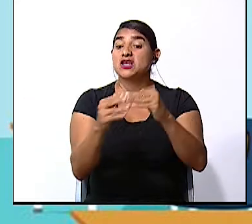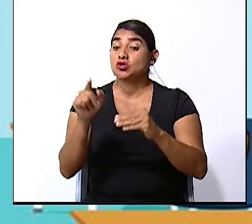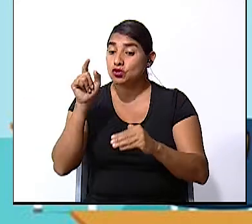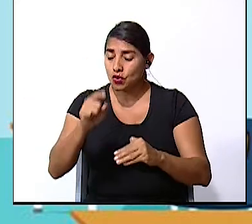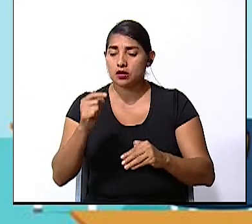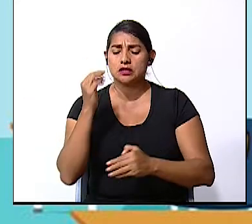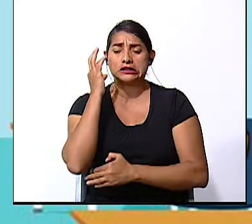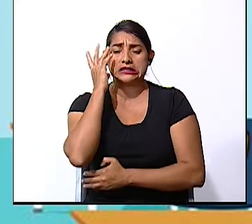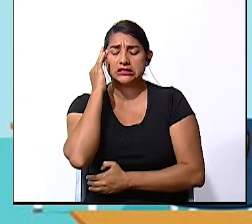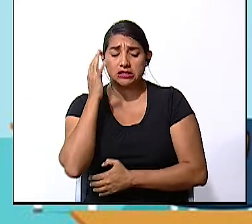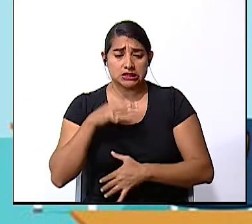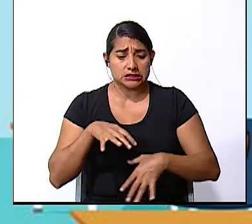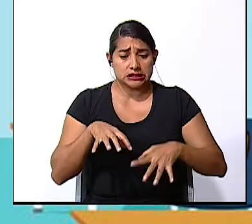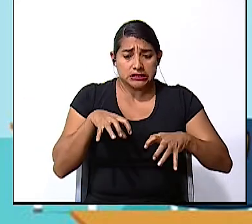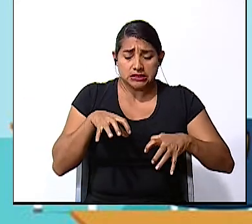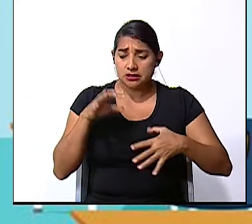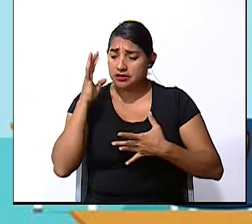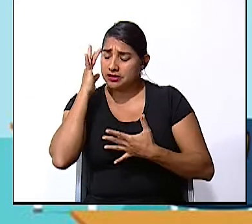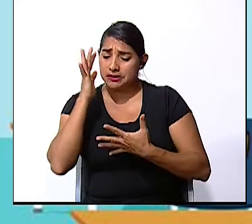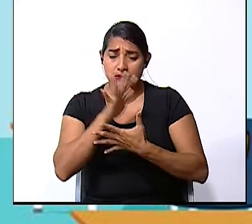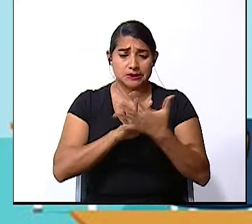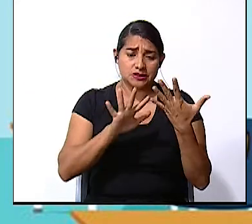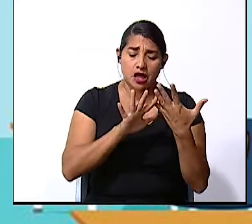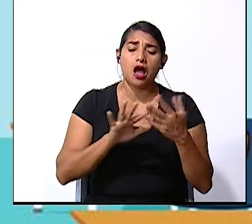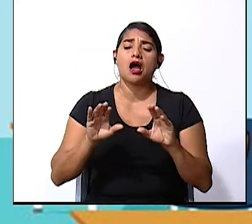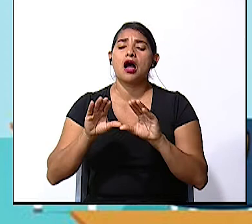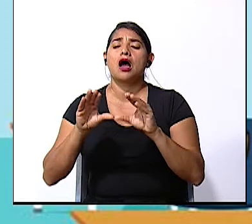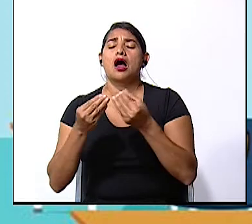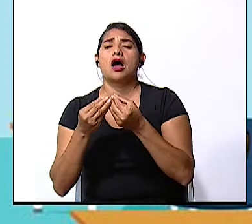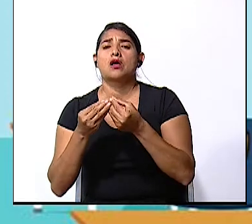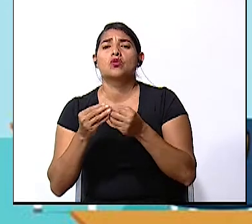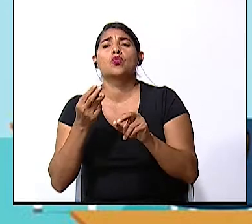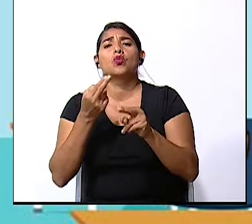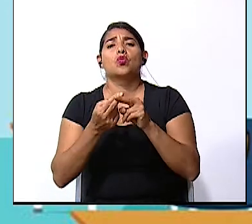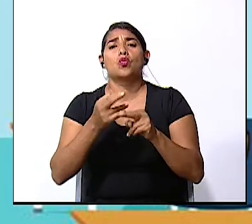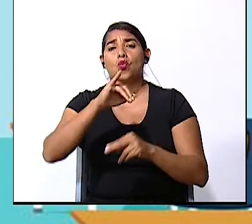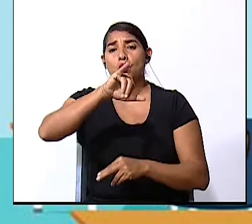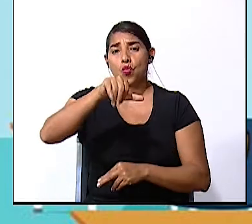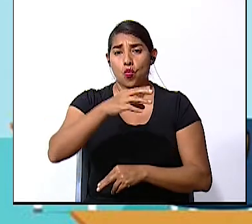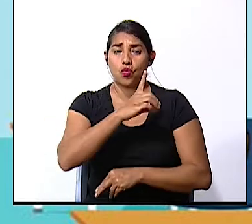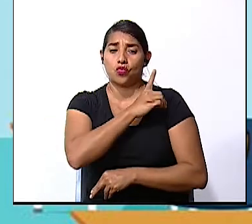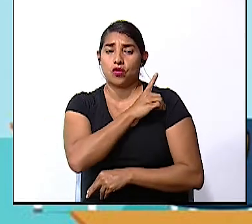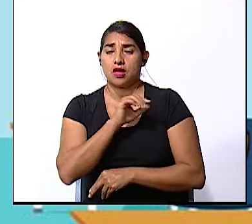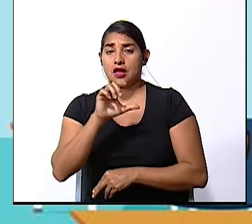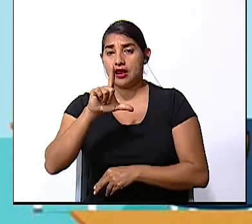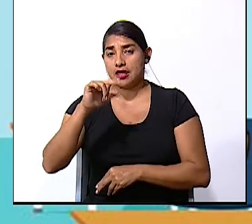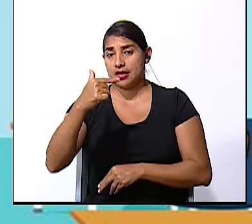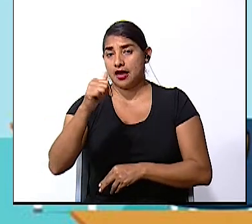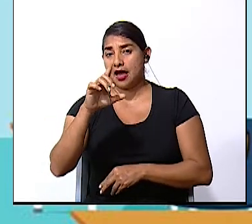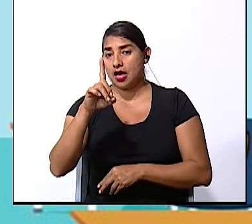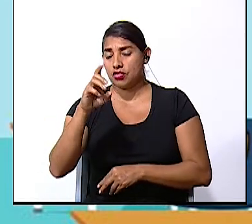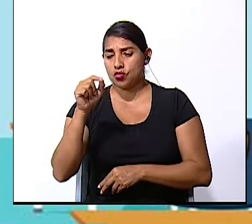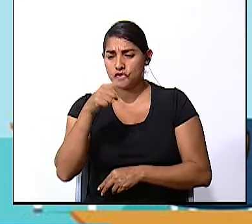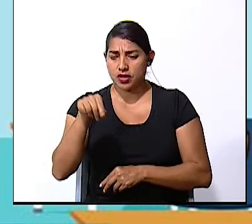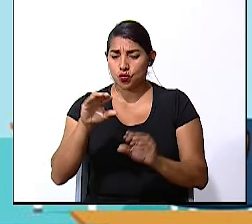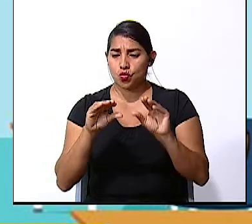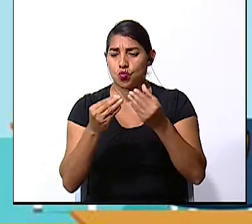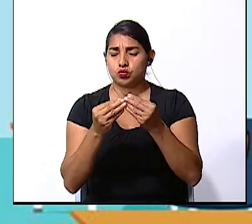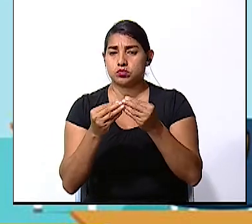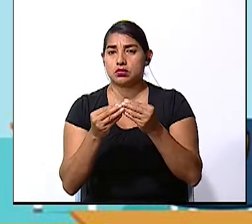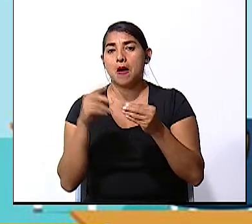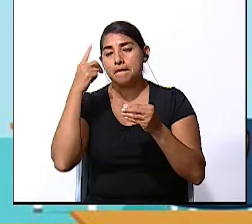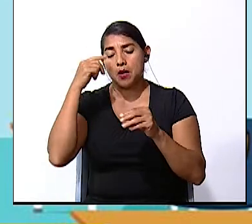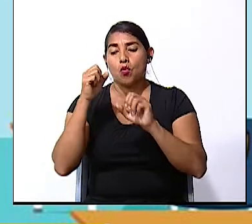se preocupan en conformar algo que se llamó la Junta de Delegados. Esto para